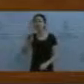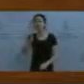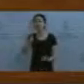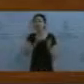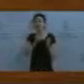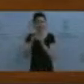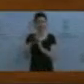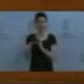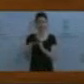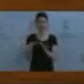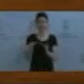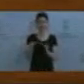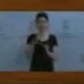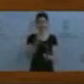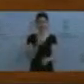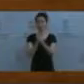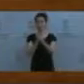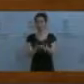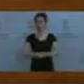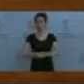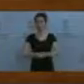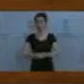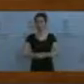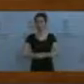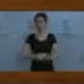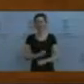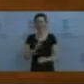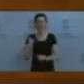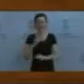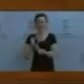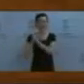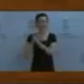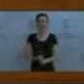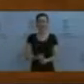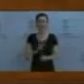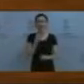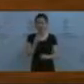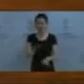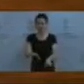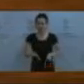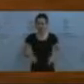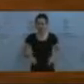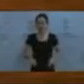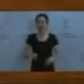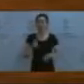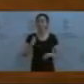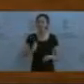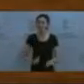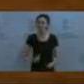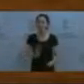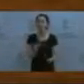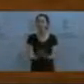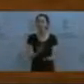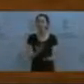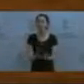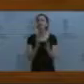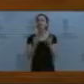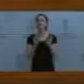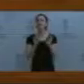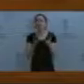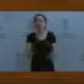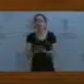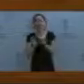la oposición. Se llevan negando demasiado tiempo a admitir lo que es una obviedad. Allá ustedes con sus